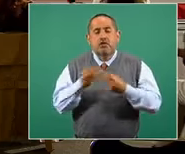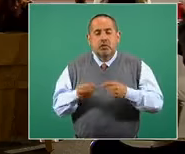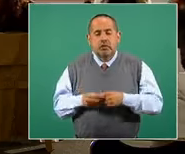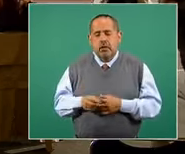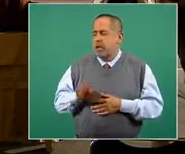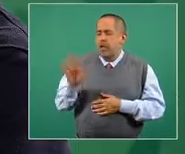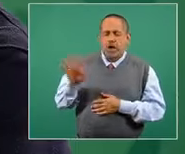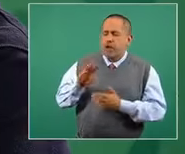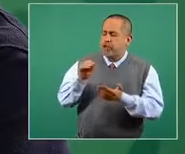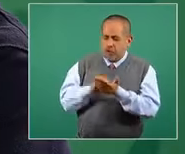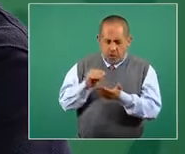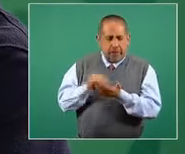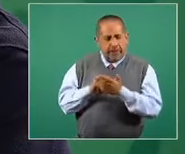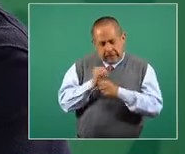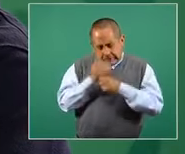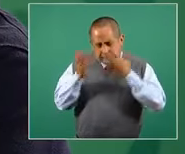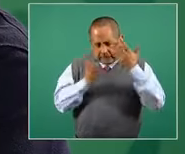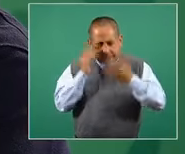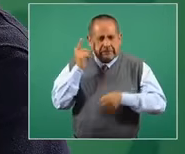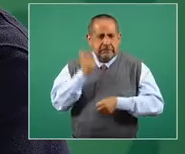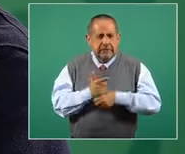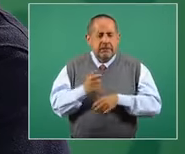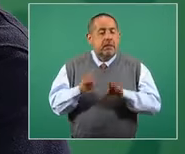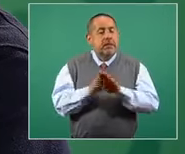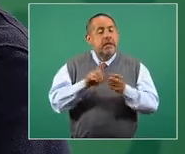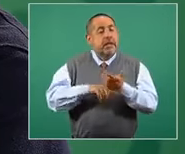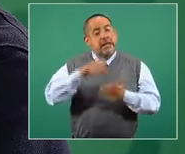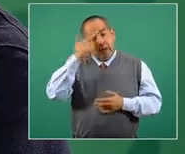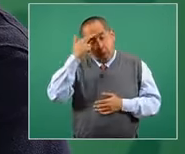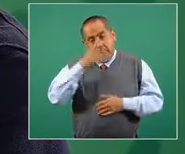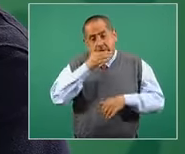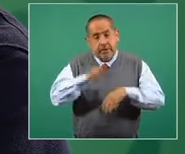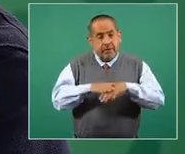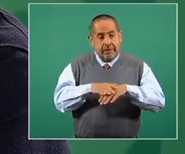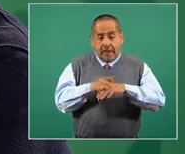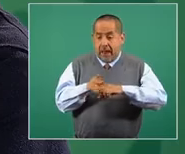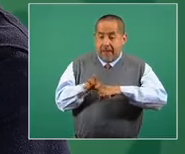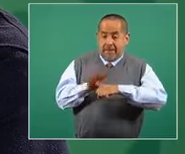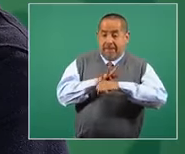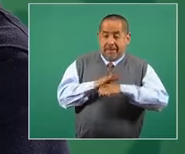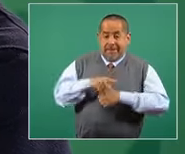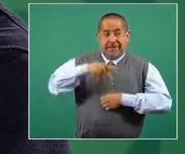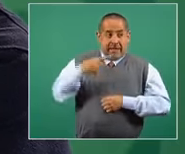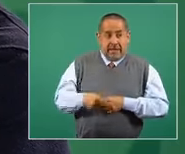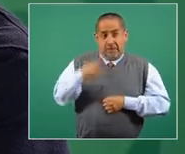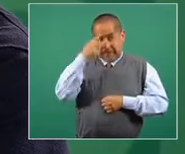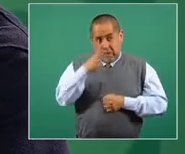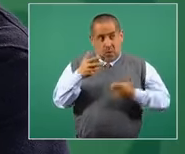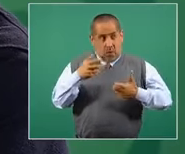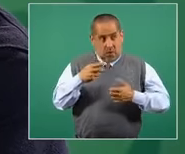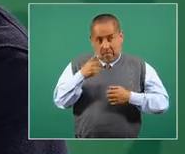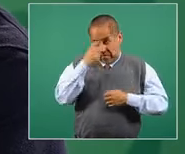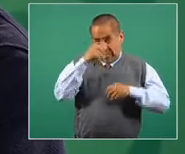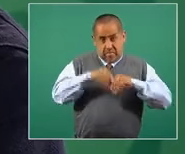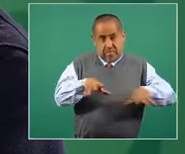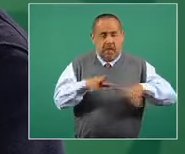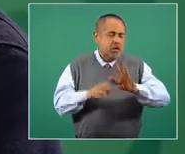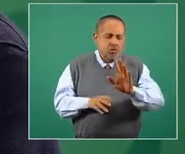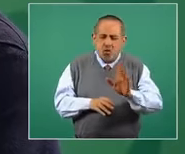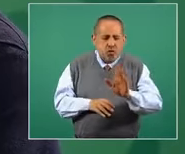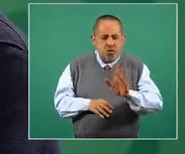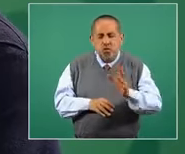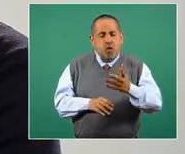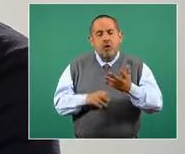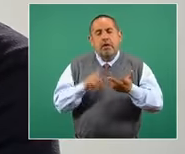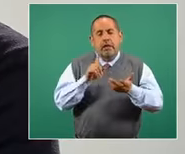todavía estudios. Recordemos que el poder decir una variante mexicana no solamente no es posible